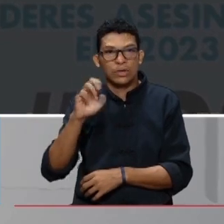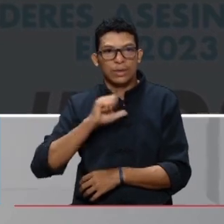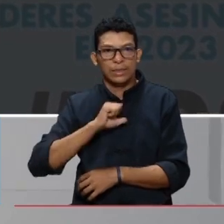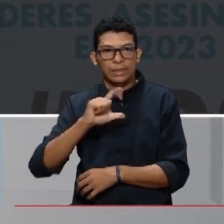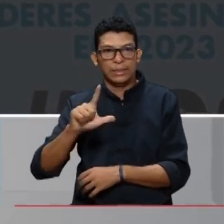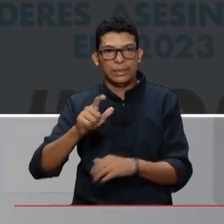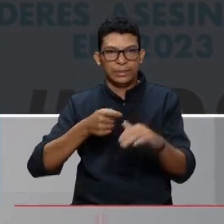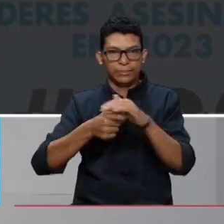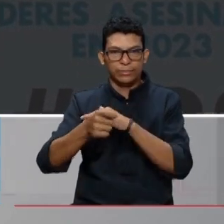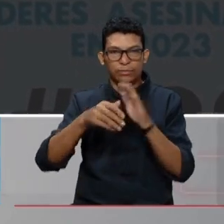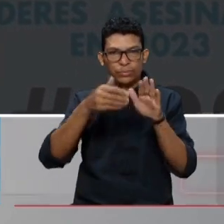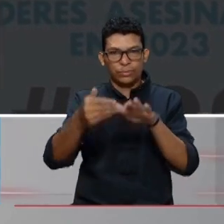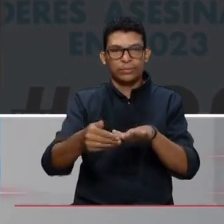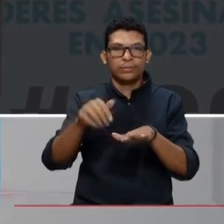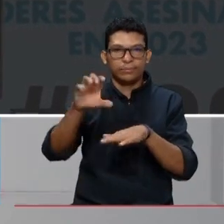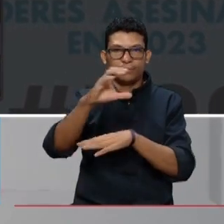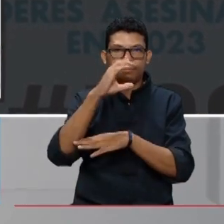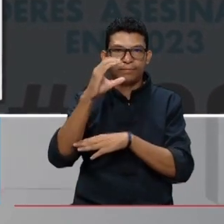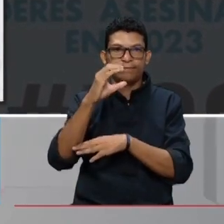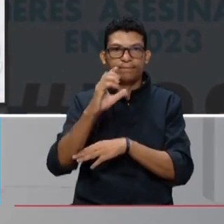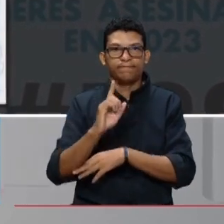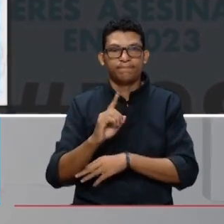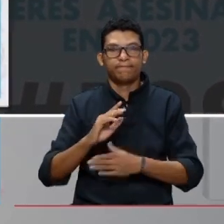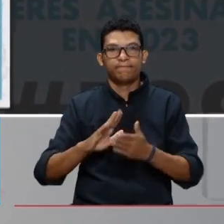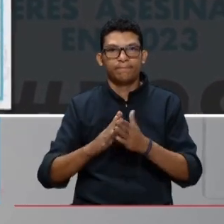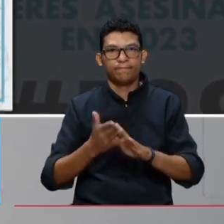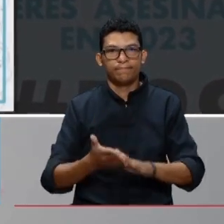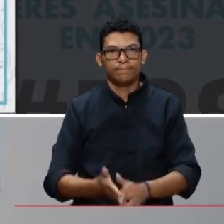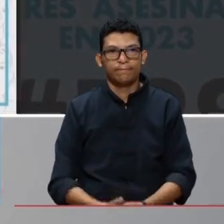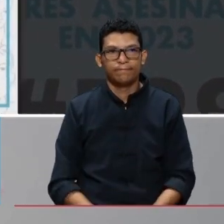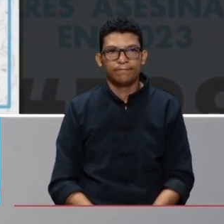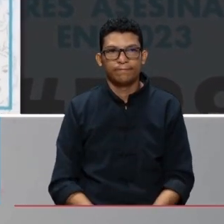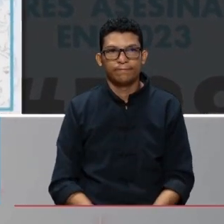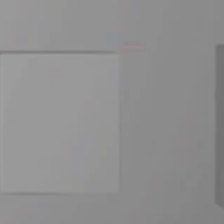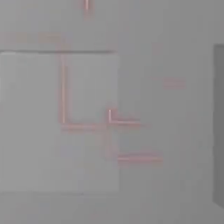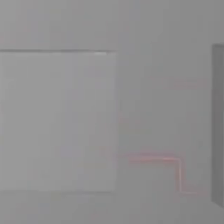asesinados este año en el país, según Indepaz.